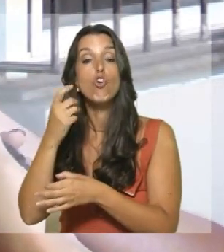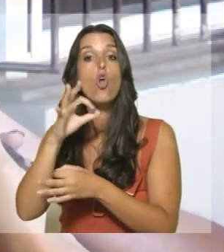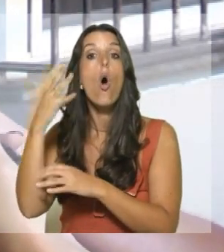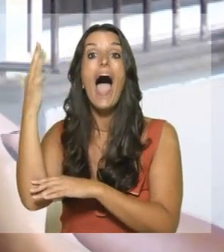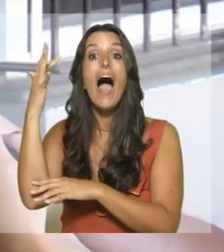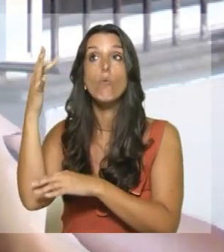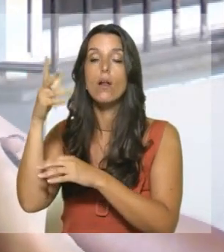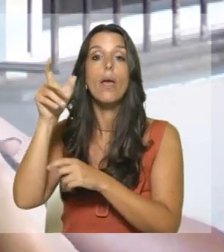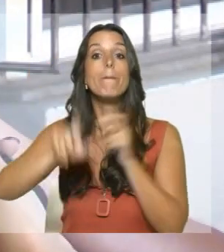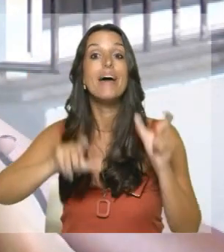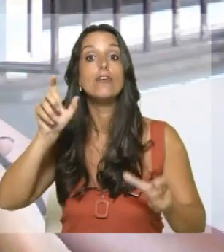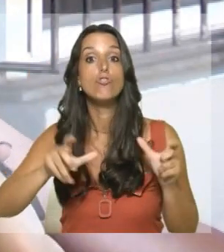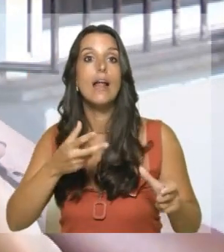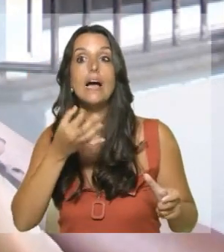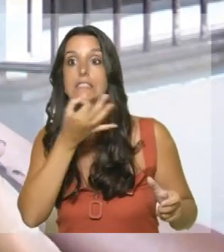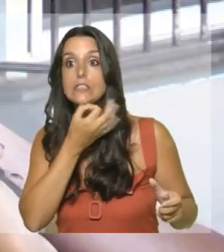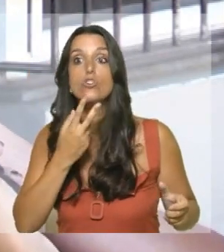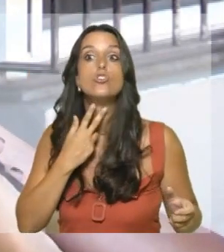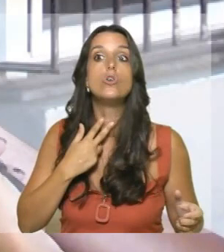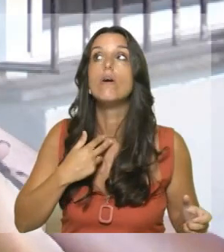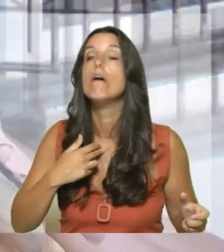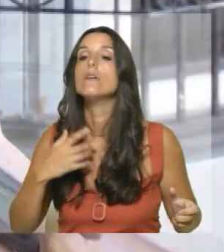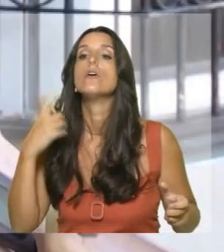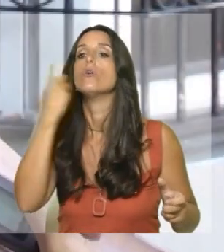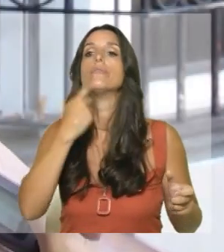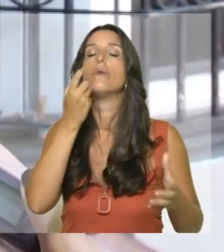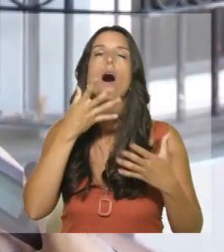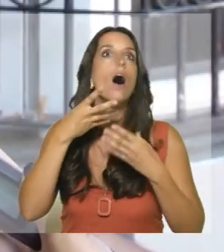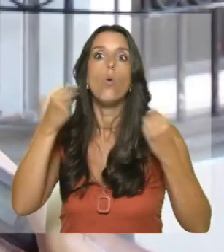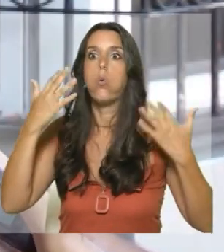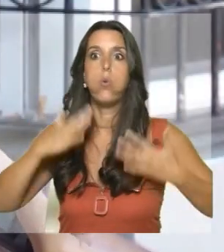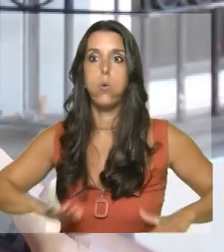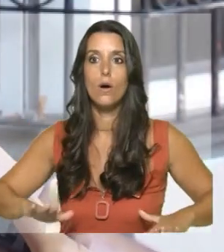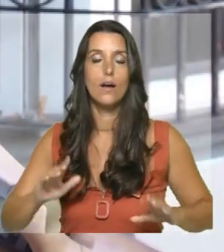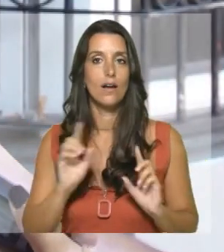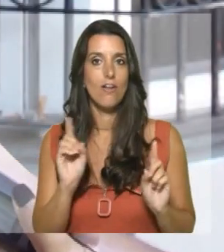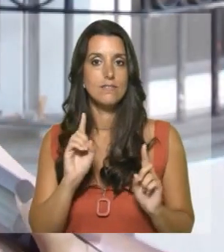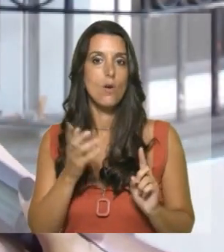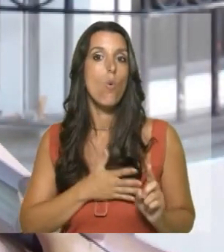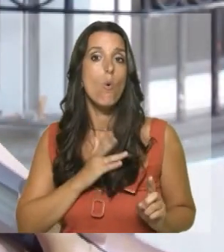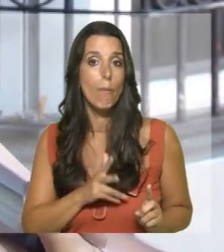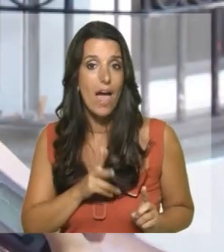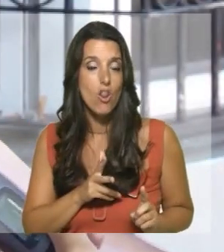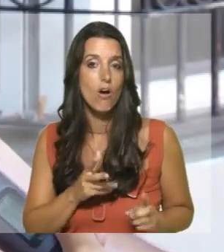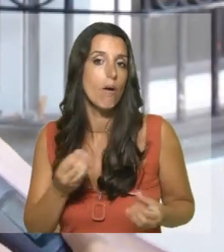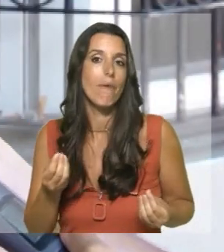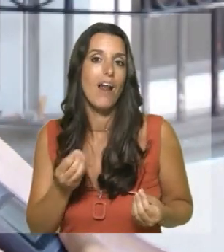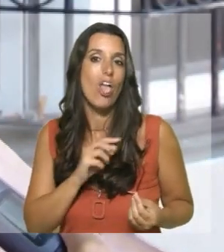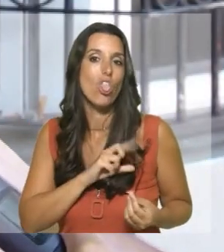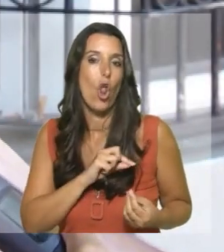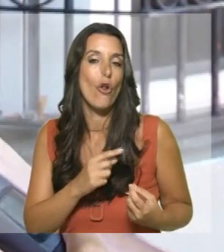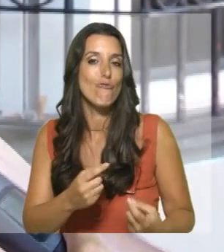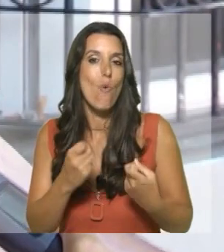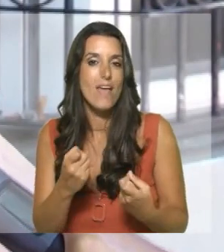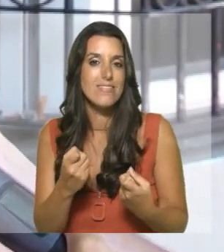árboles para que las personas que están consumiendo puedan salir de las circunstancias. La humanidad no ha inventado nada mejor para los dolores muy intensos que